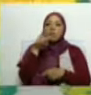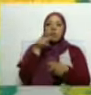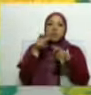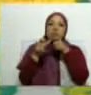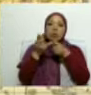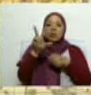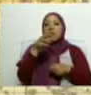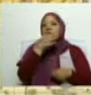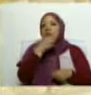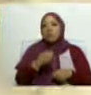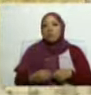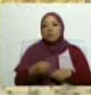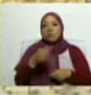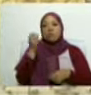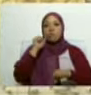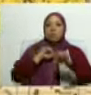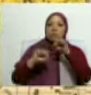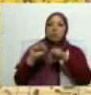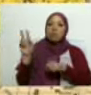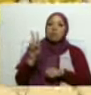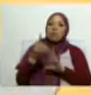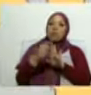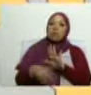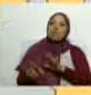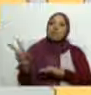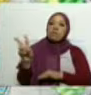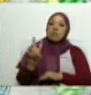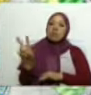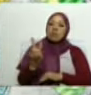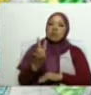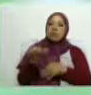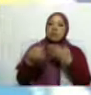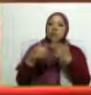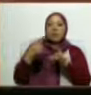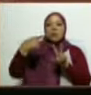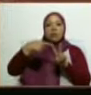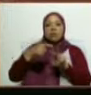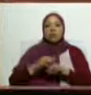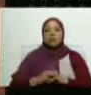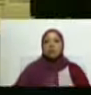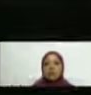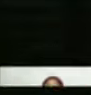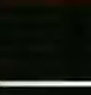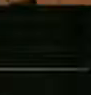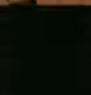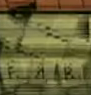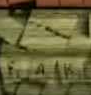3 de diciembre en defensa del territorio de la Guayana Esequiba.